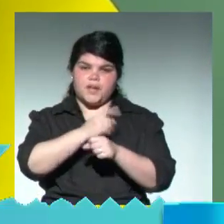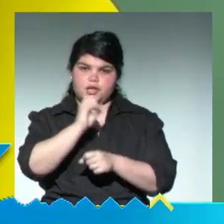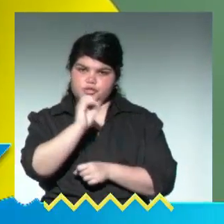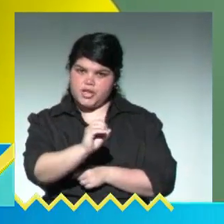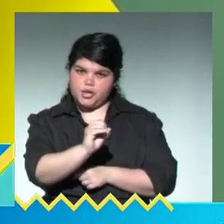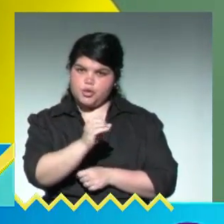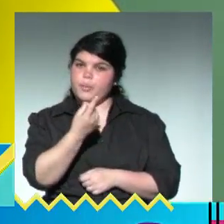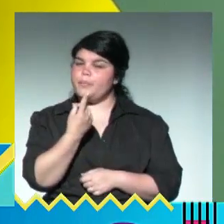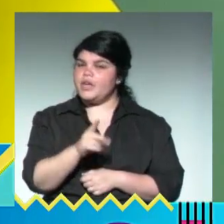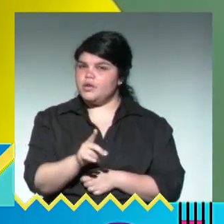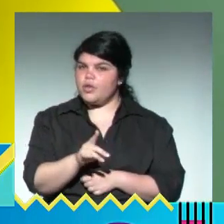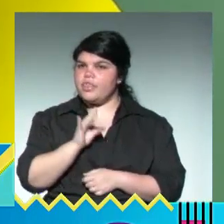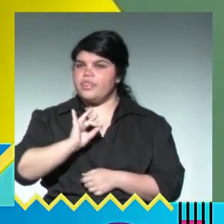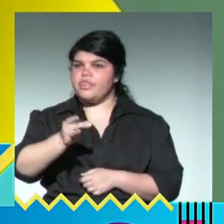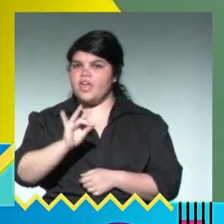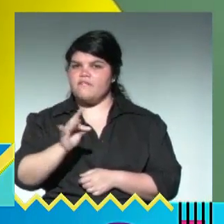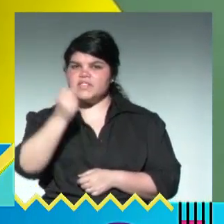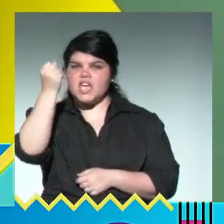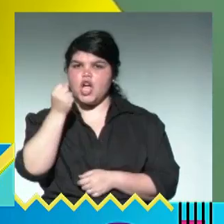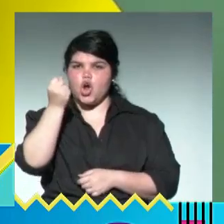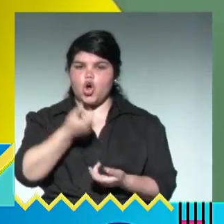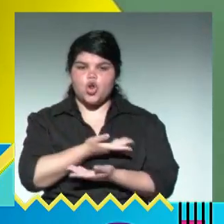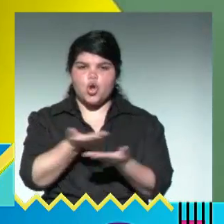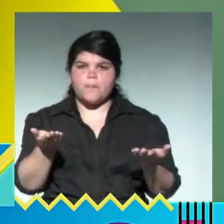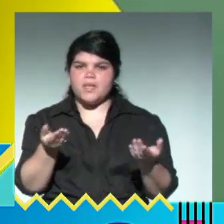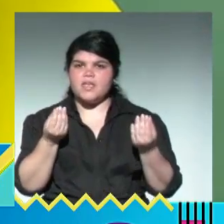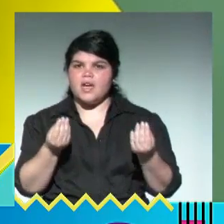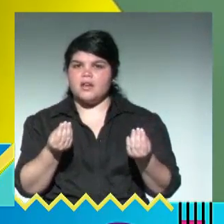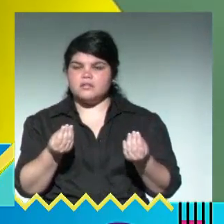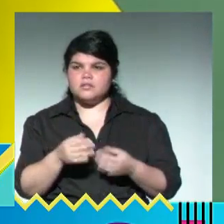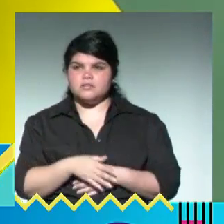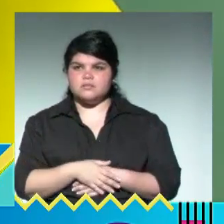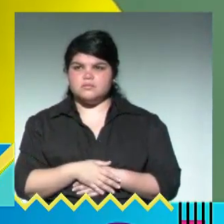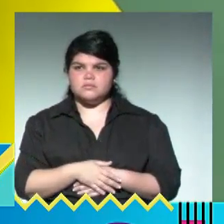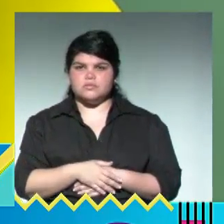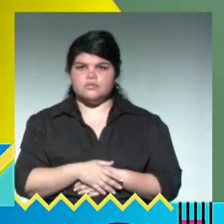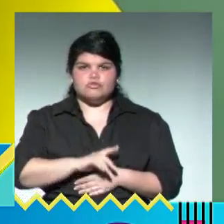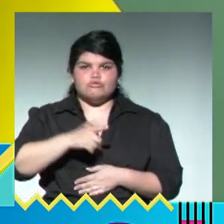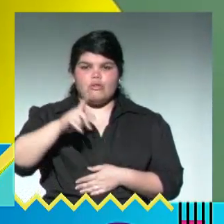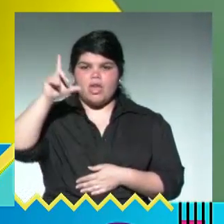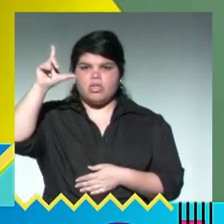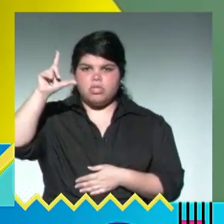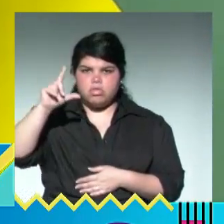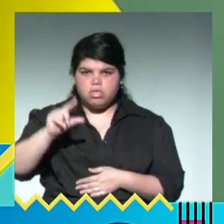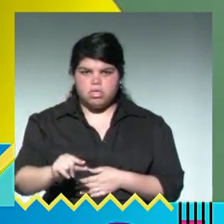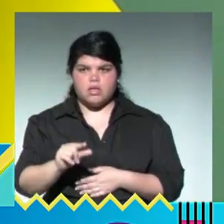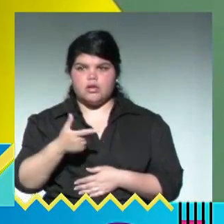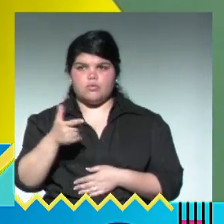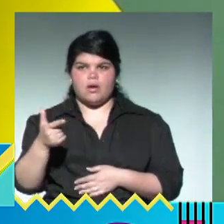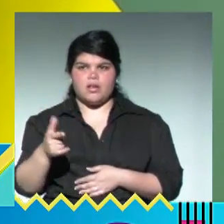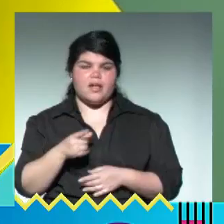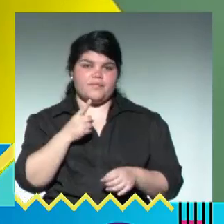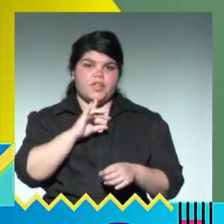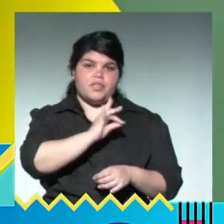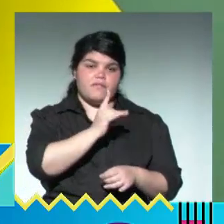el déficit de la economía, de todo, no tiene una gran caída como la que se observa en el déficit